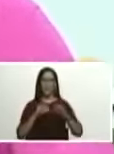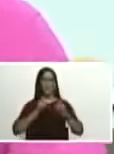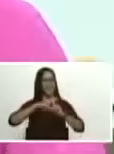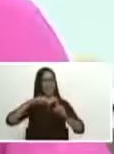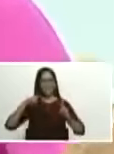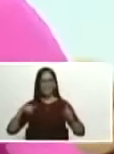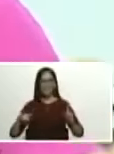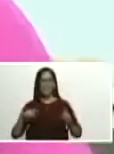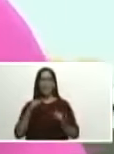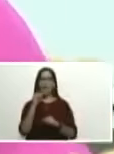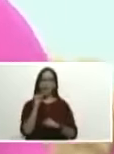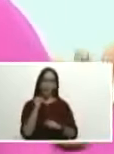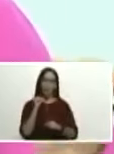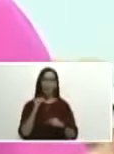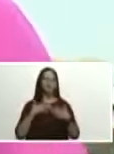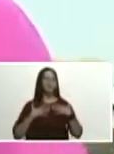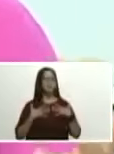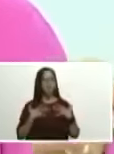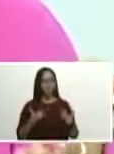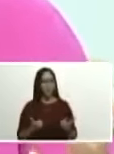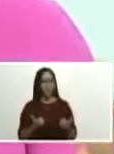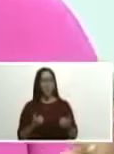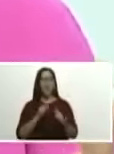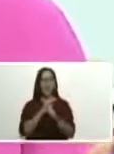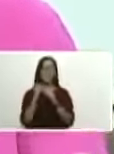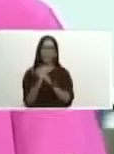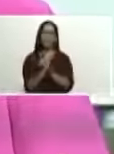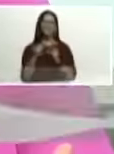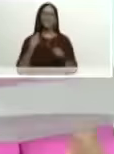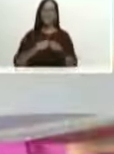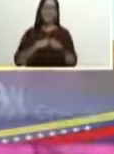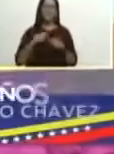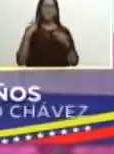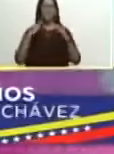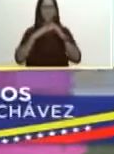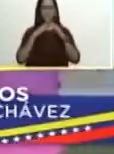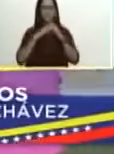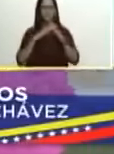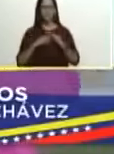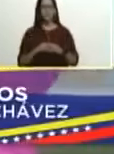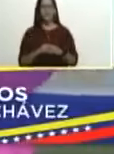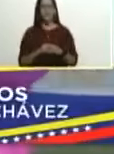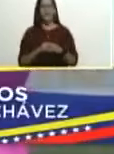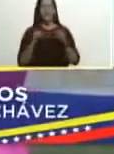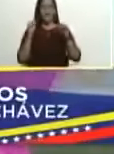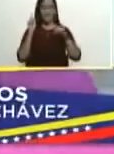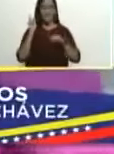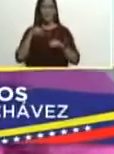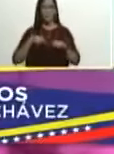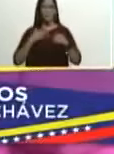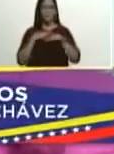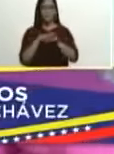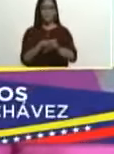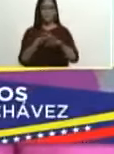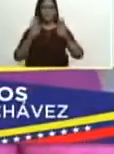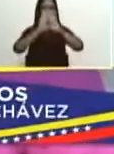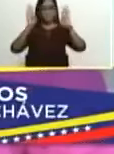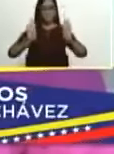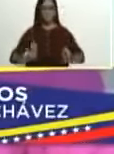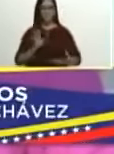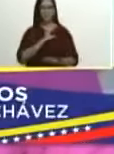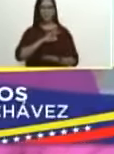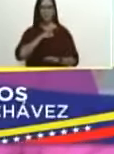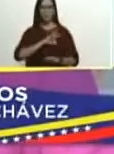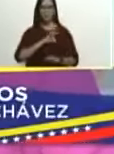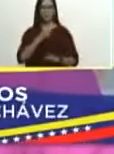electricidad, agua, salud, ambiente, gas, vivienda. Aquí se cruza, presidente, la cartografía social